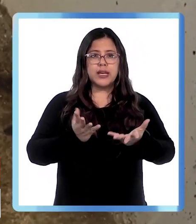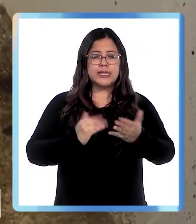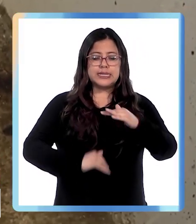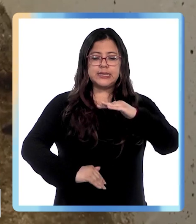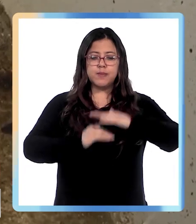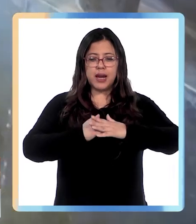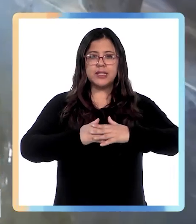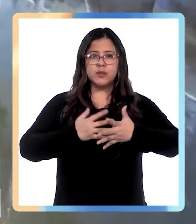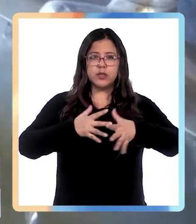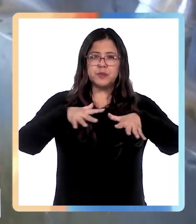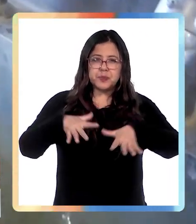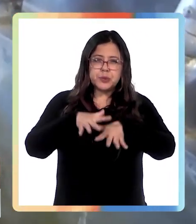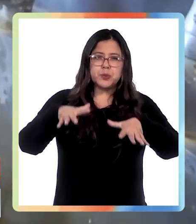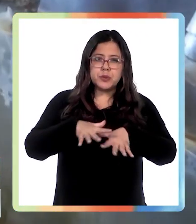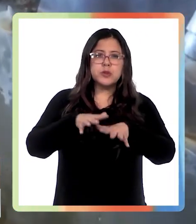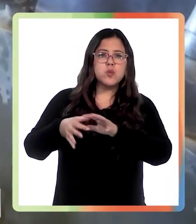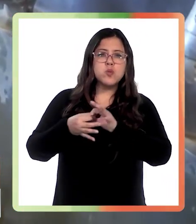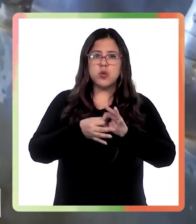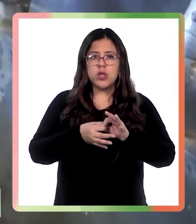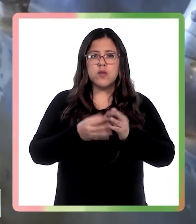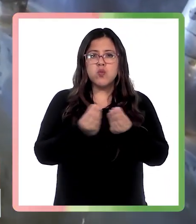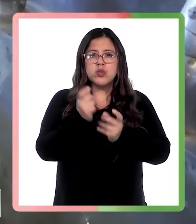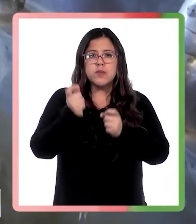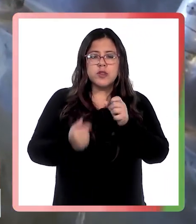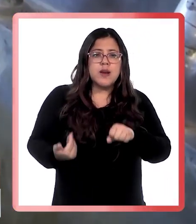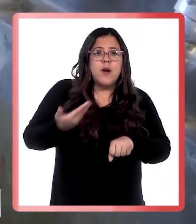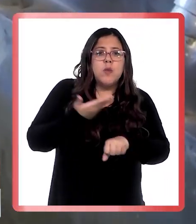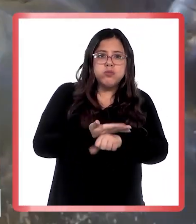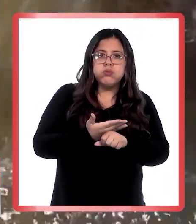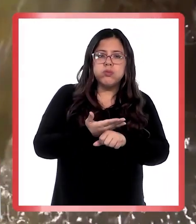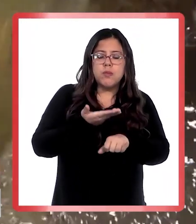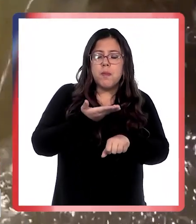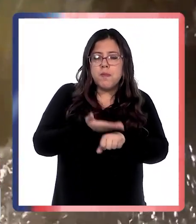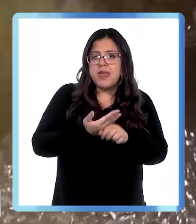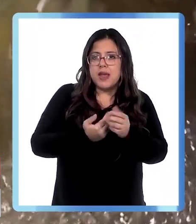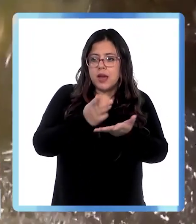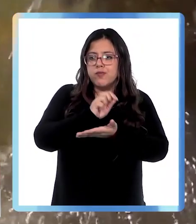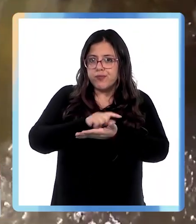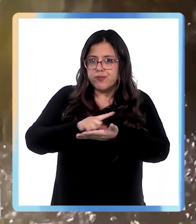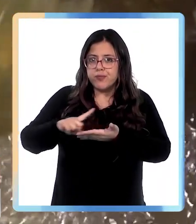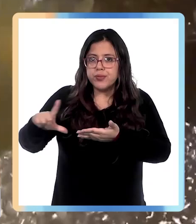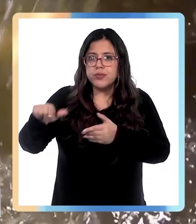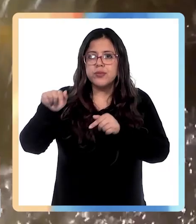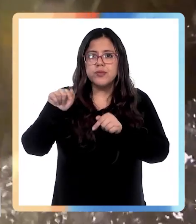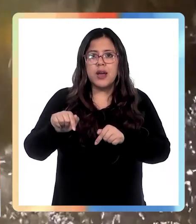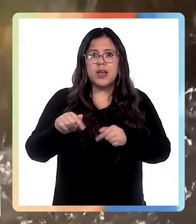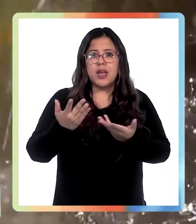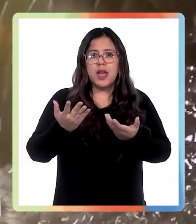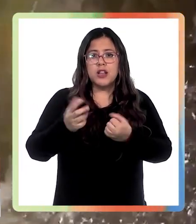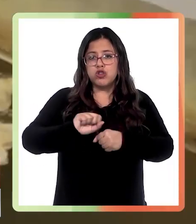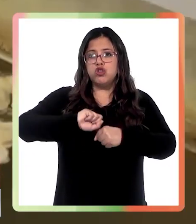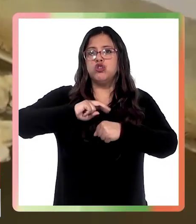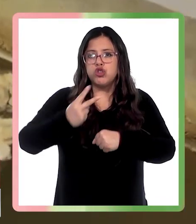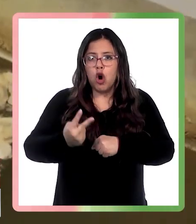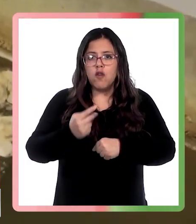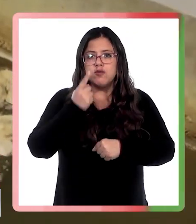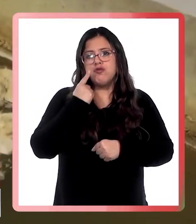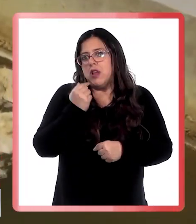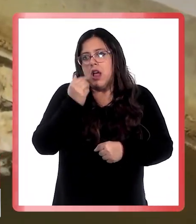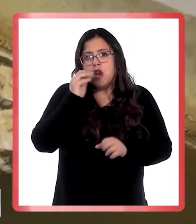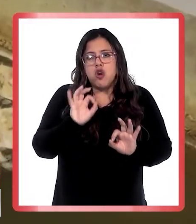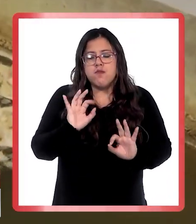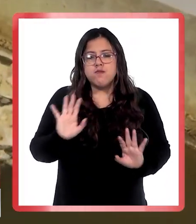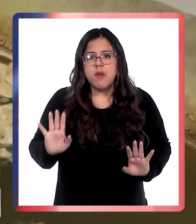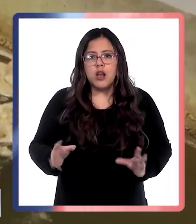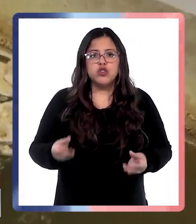operando a su máxima capacidad pero debido a que la demanda actual se mantiene muy elevada y en aumento equivalente a dos veces más que un día